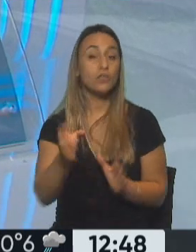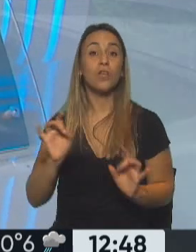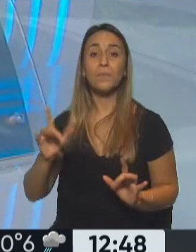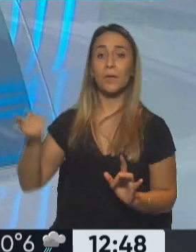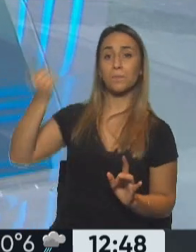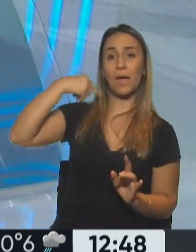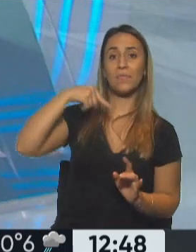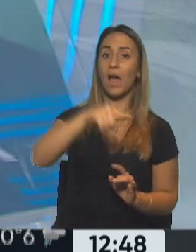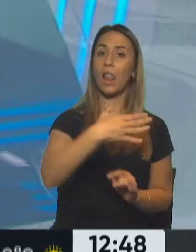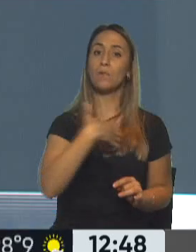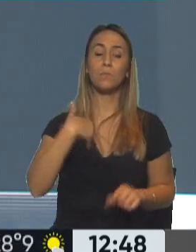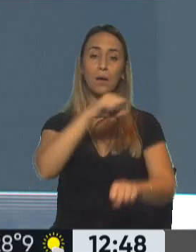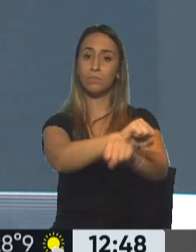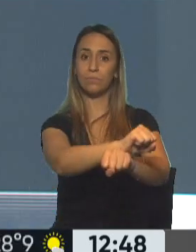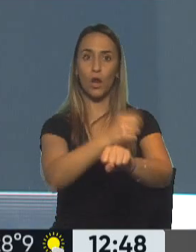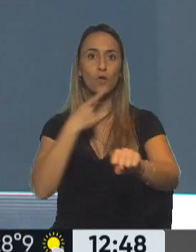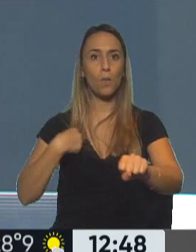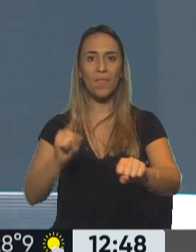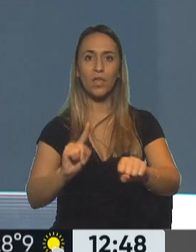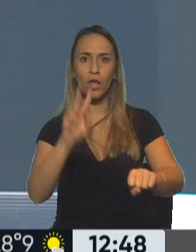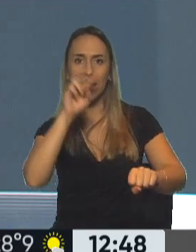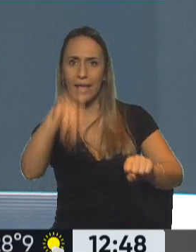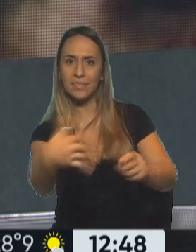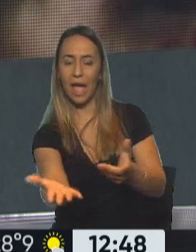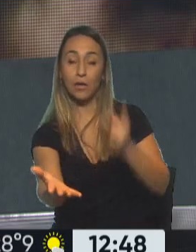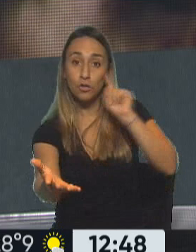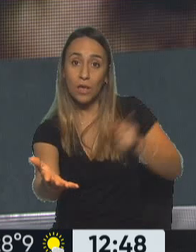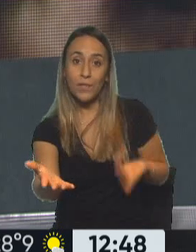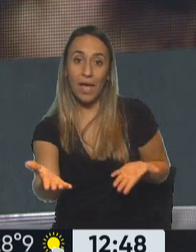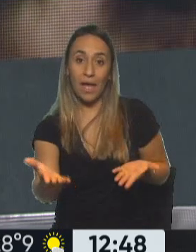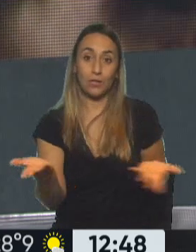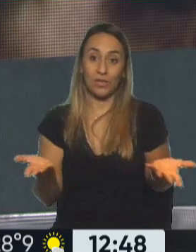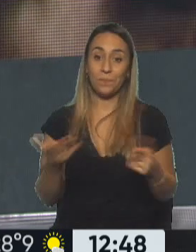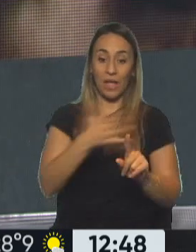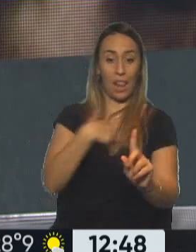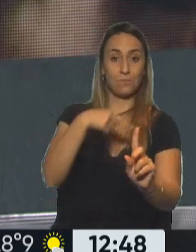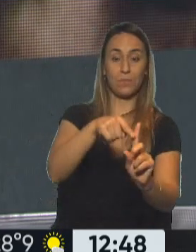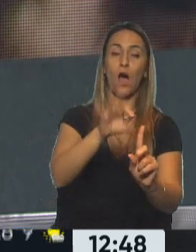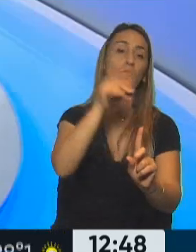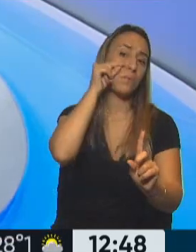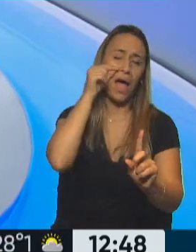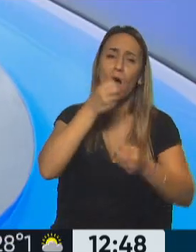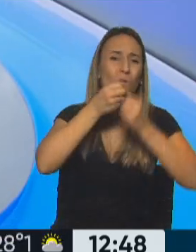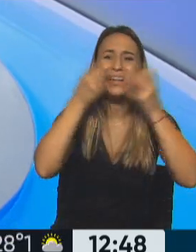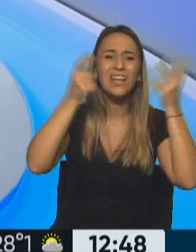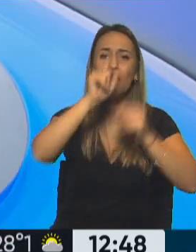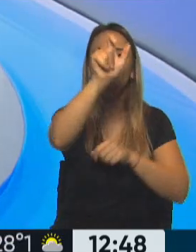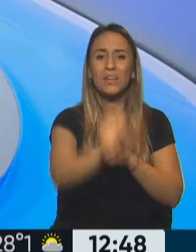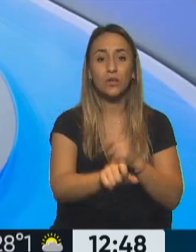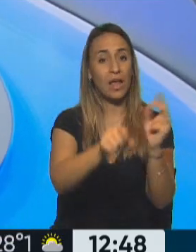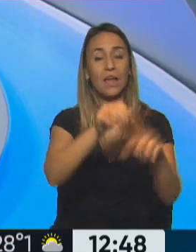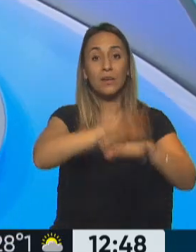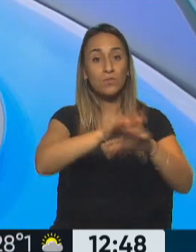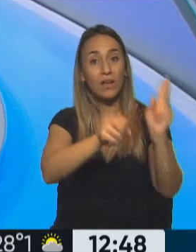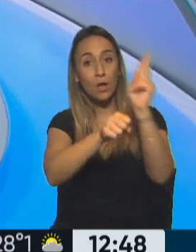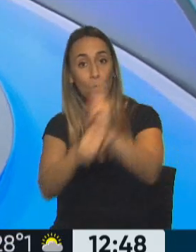y no dijeron que estaba la nena presente. Entonces vos no podés detener a una mamá o a un papá o a cualquier persona cuidadora de una